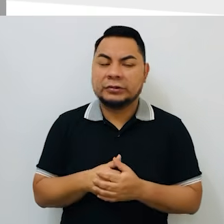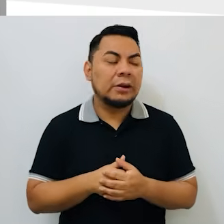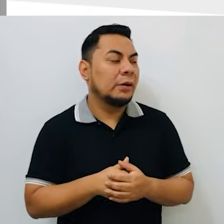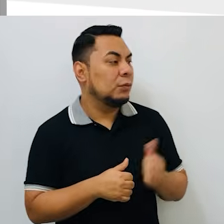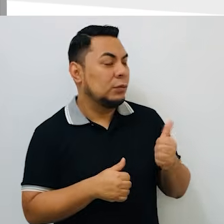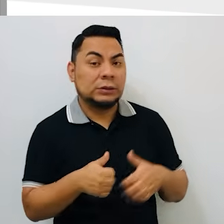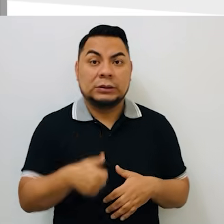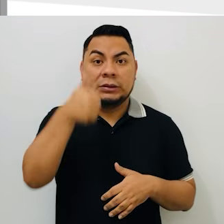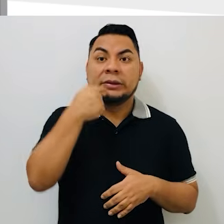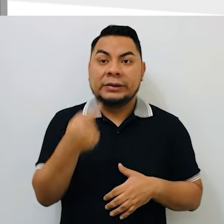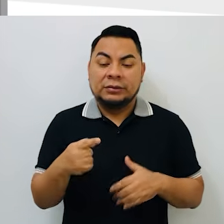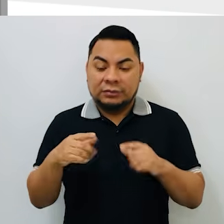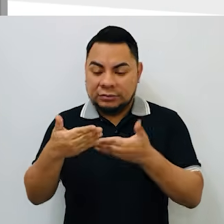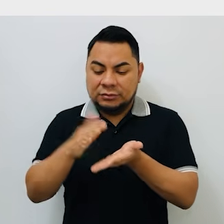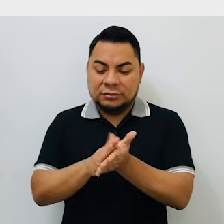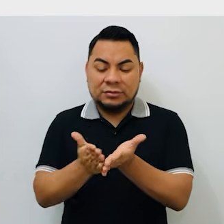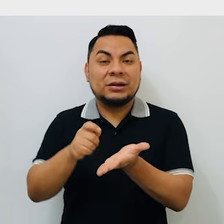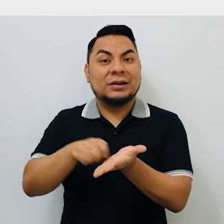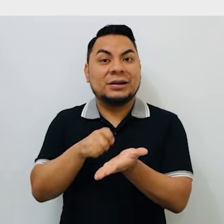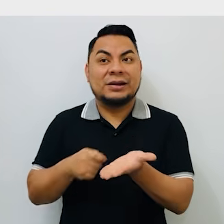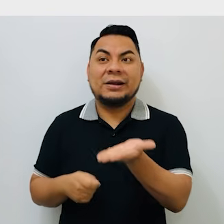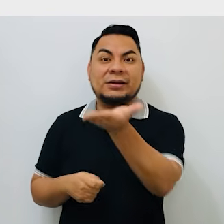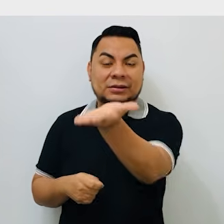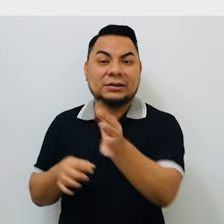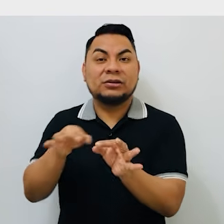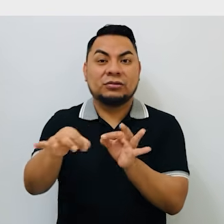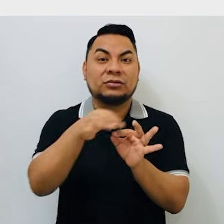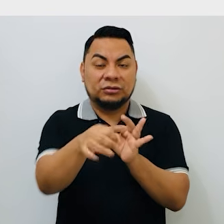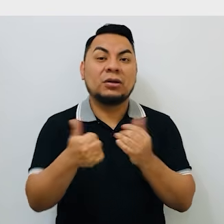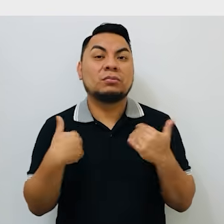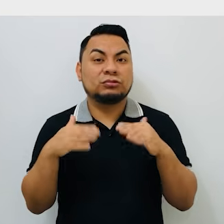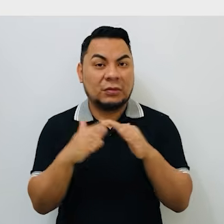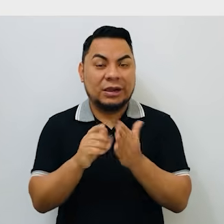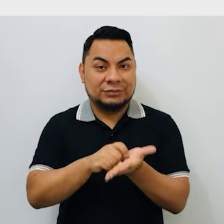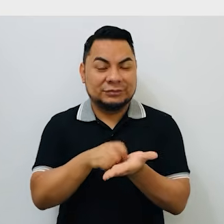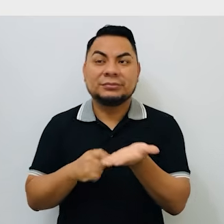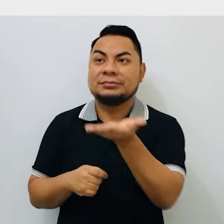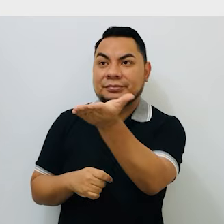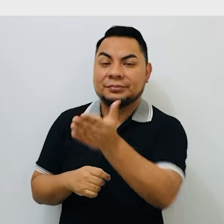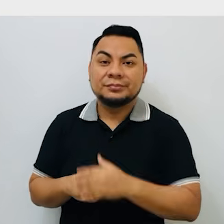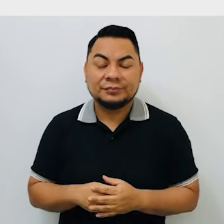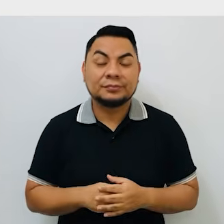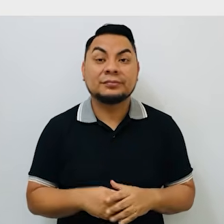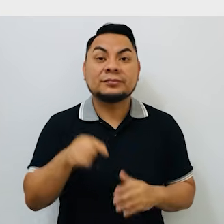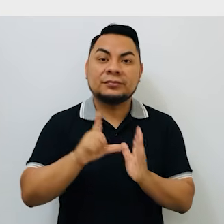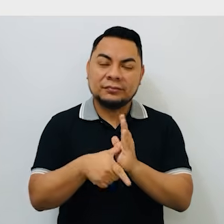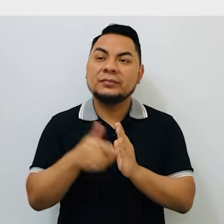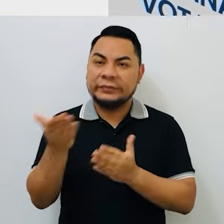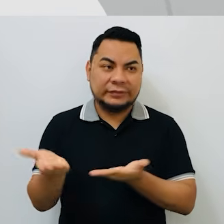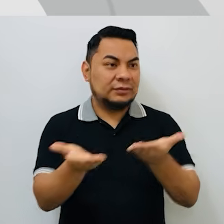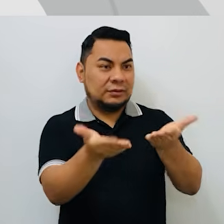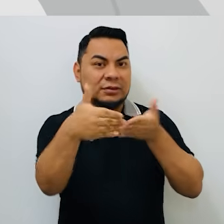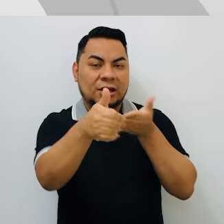o no. La presidenta le entrega a la electora una cédula regional y una cédula municipal. Luego